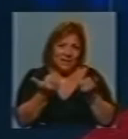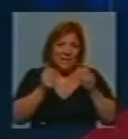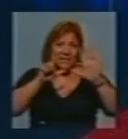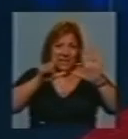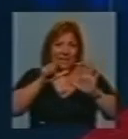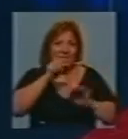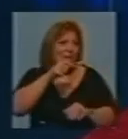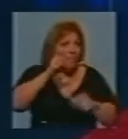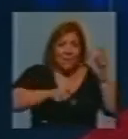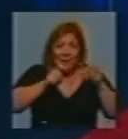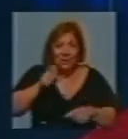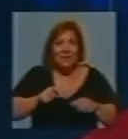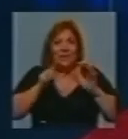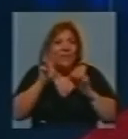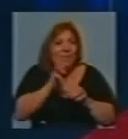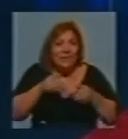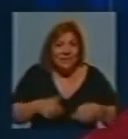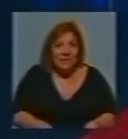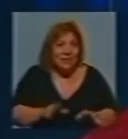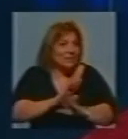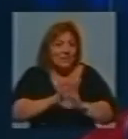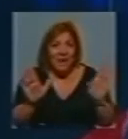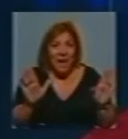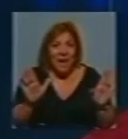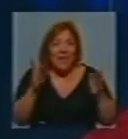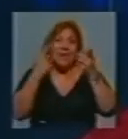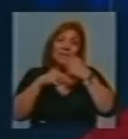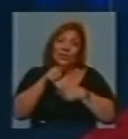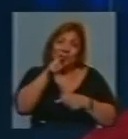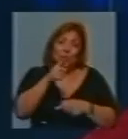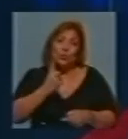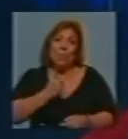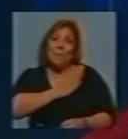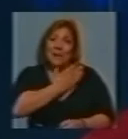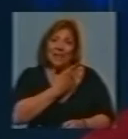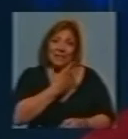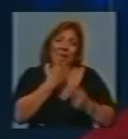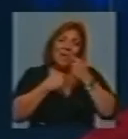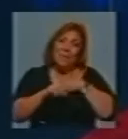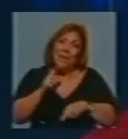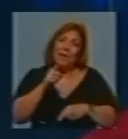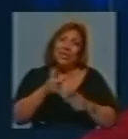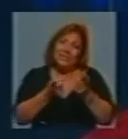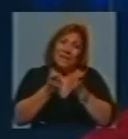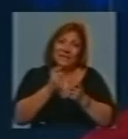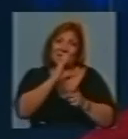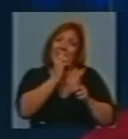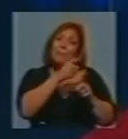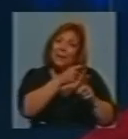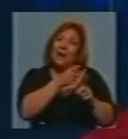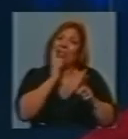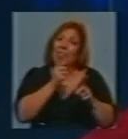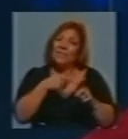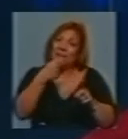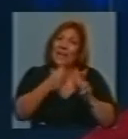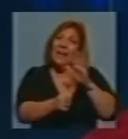7 civiles, 7 venezolanos que han dejado de existir. Y creo que es un gesto valiente, pero necesario, por otra parte, de Capriles, para seguir siendo